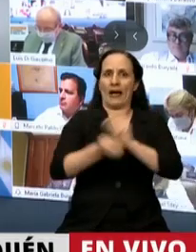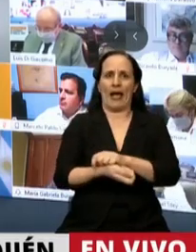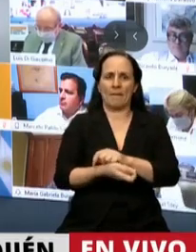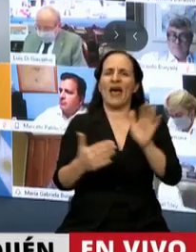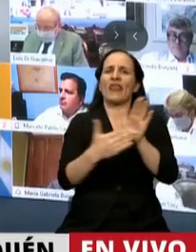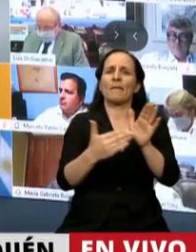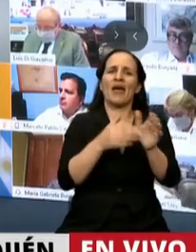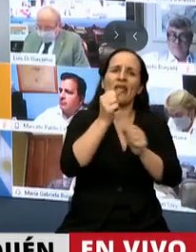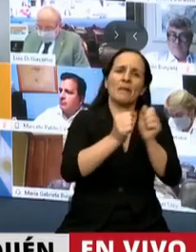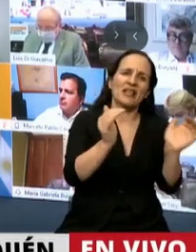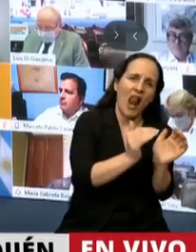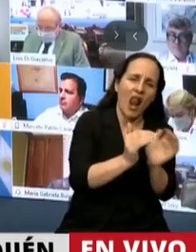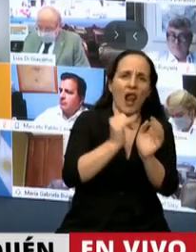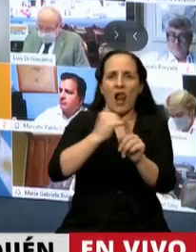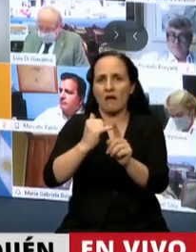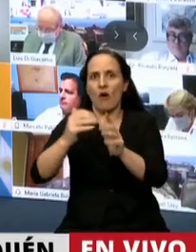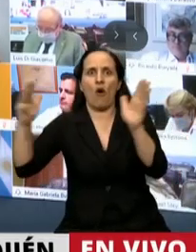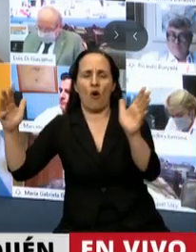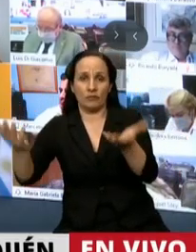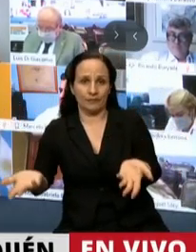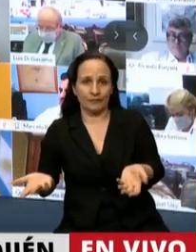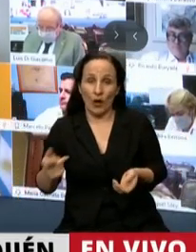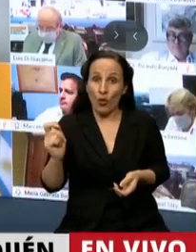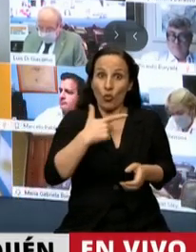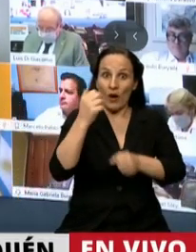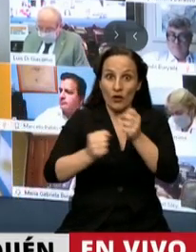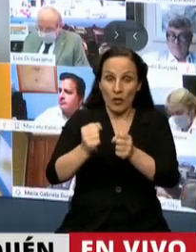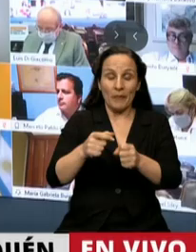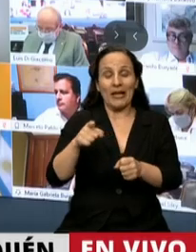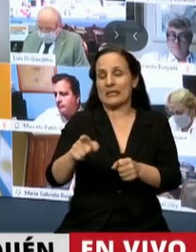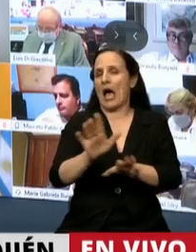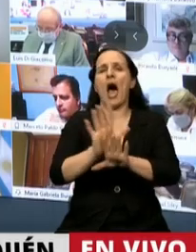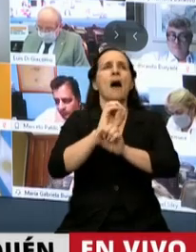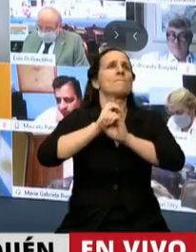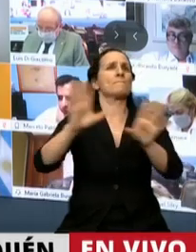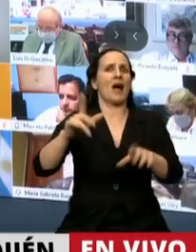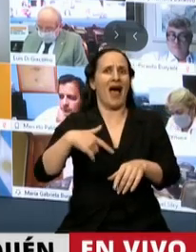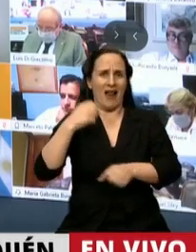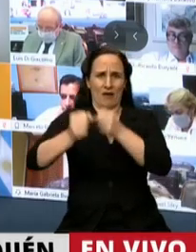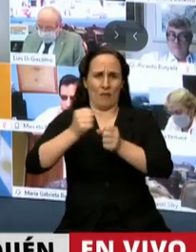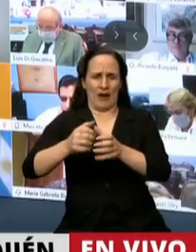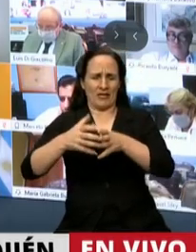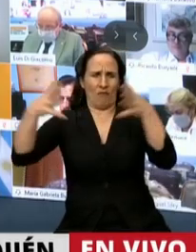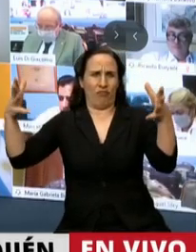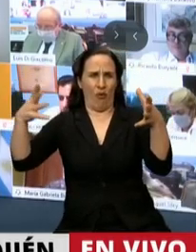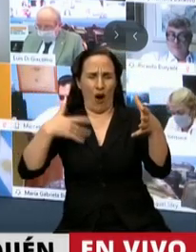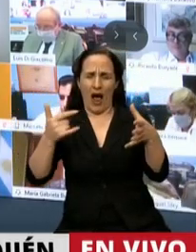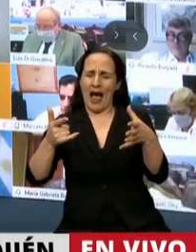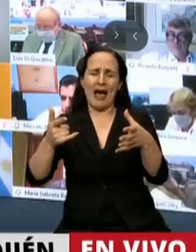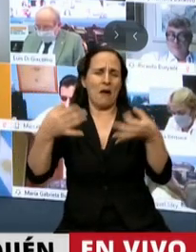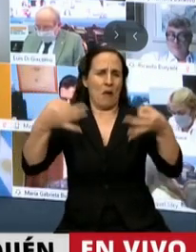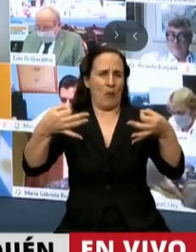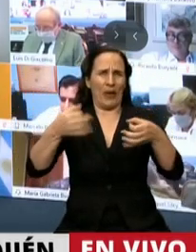cada empresa. Ser empresario es un pecado. Ser un gran empresario es un pecado, ser un